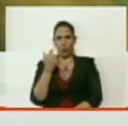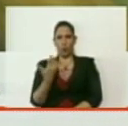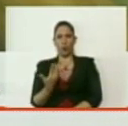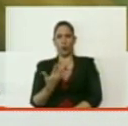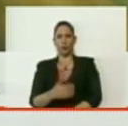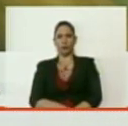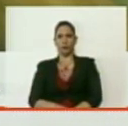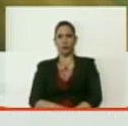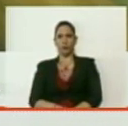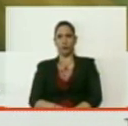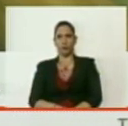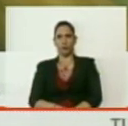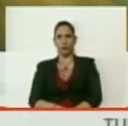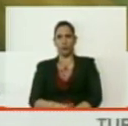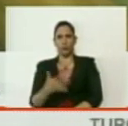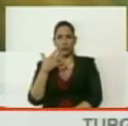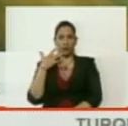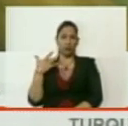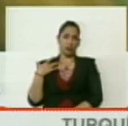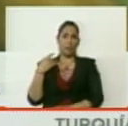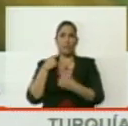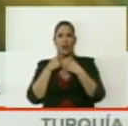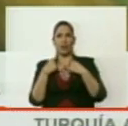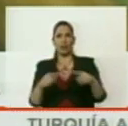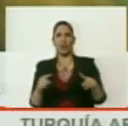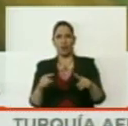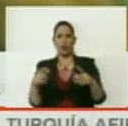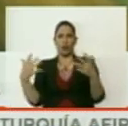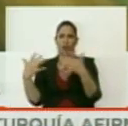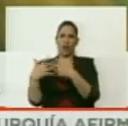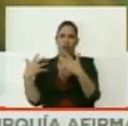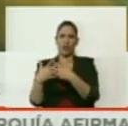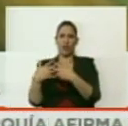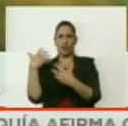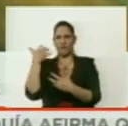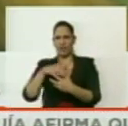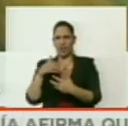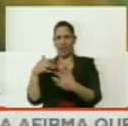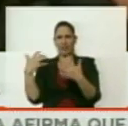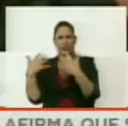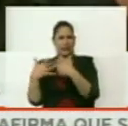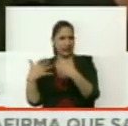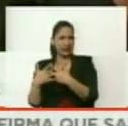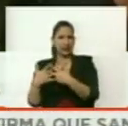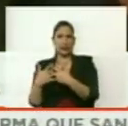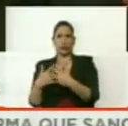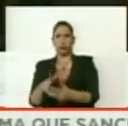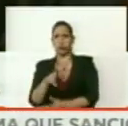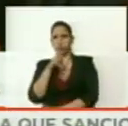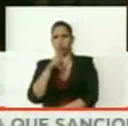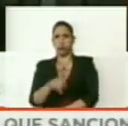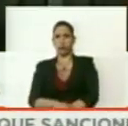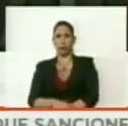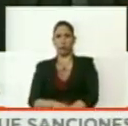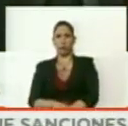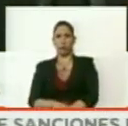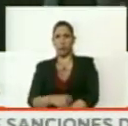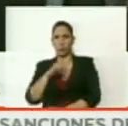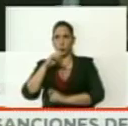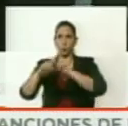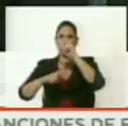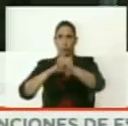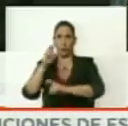anacrónico, que está perdido en los anales de la Guerra Fría, guerrerista, belicista, que está obsesionado